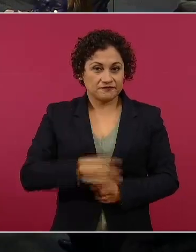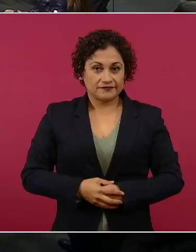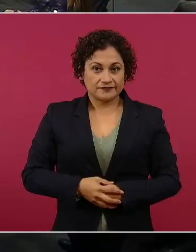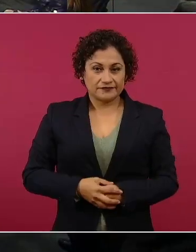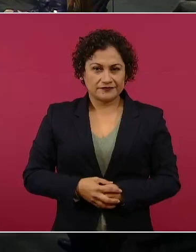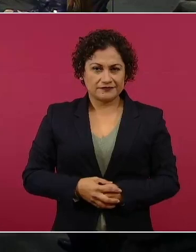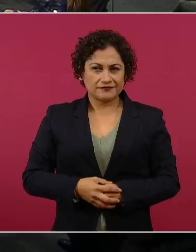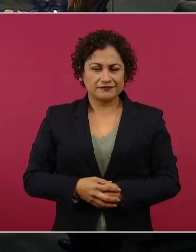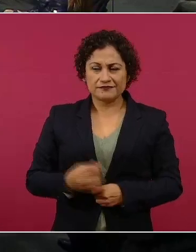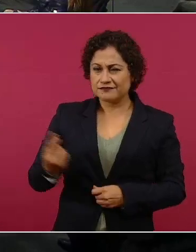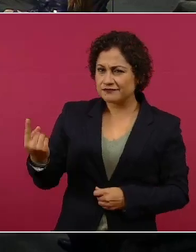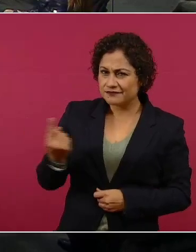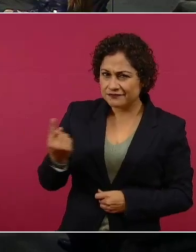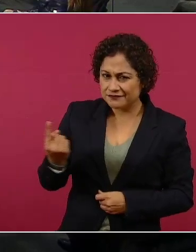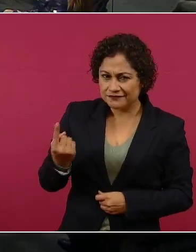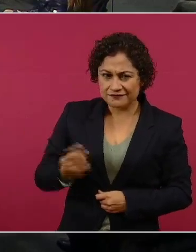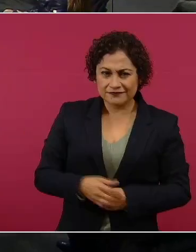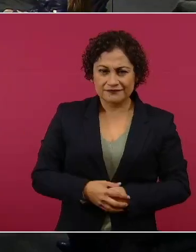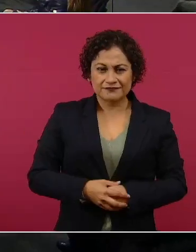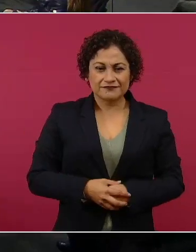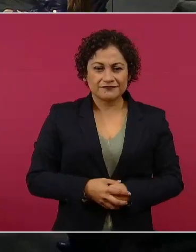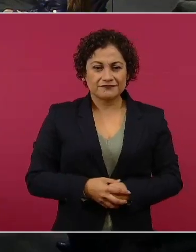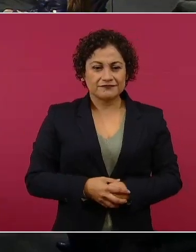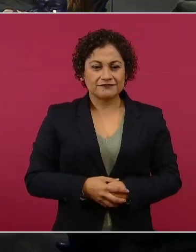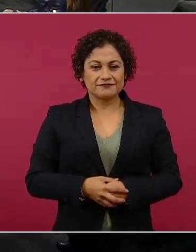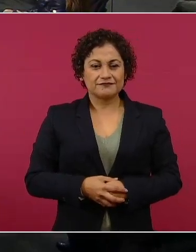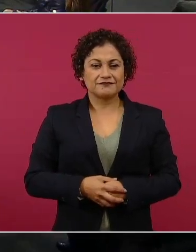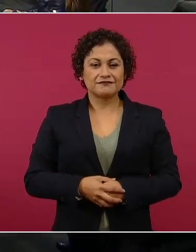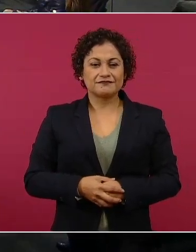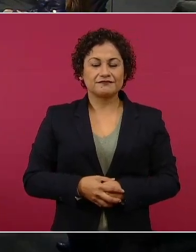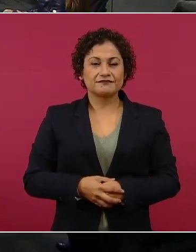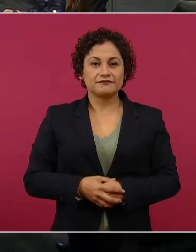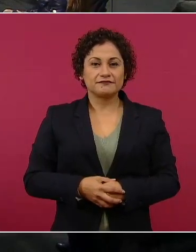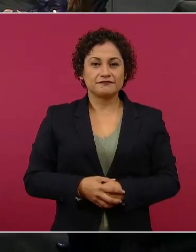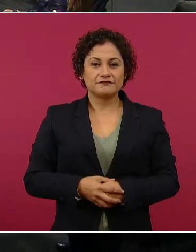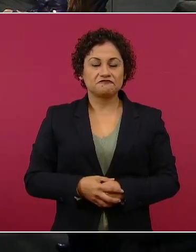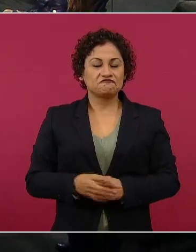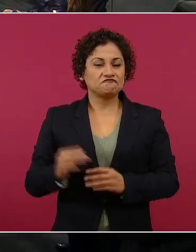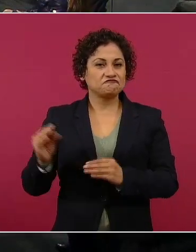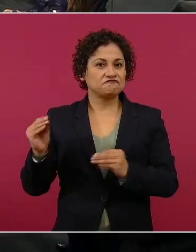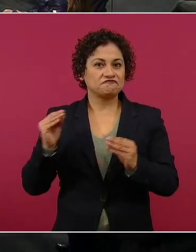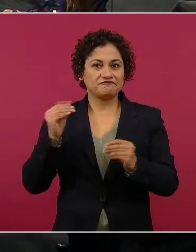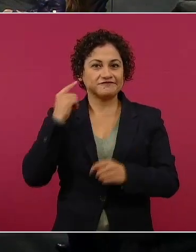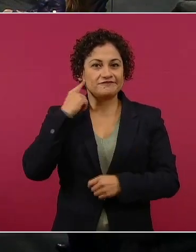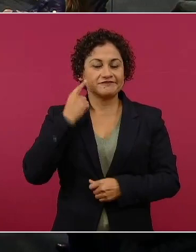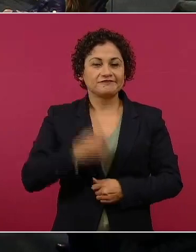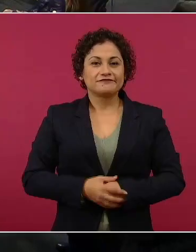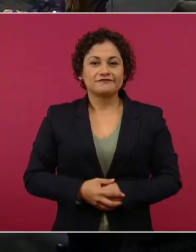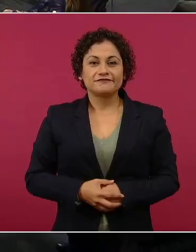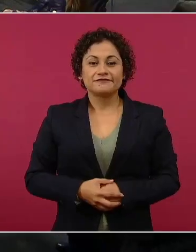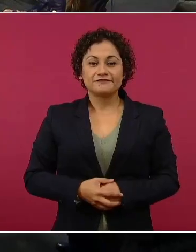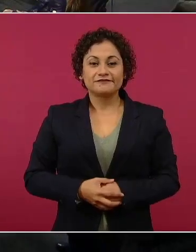¿Cómo? Esta transferencia de votos que se incorporó en la Cámara. ¿Cómo de votos?